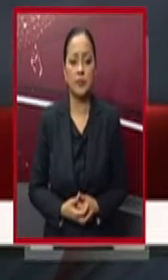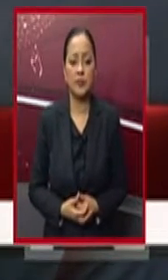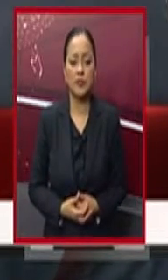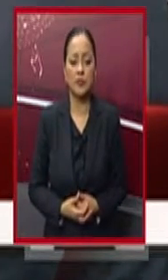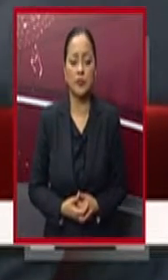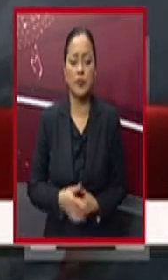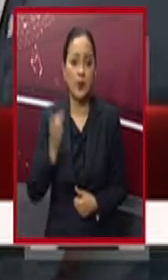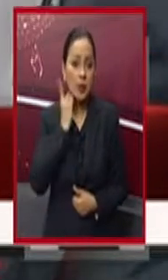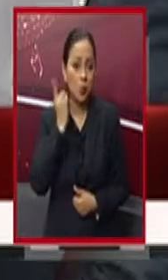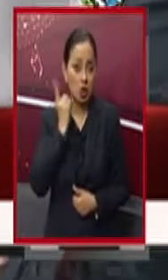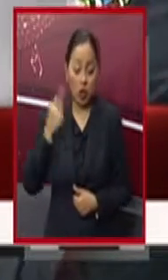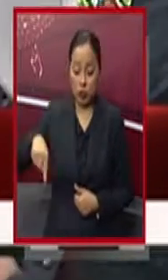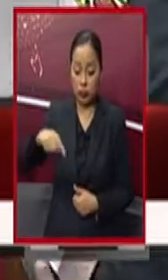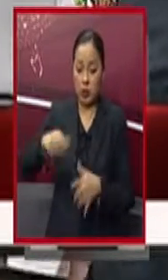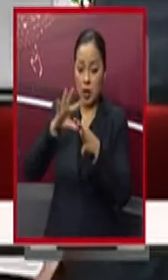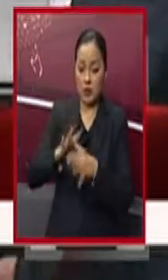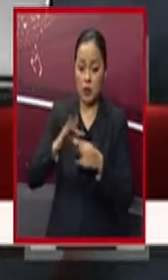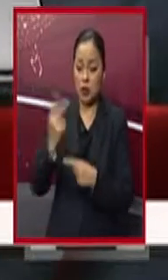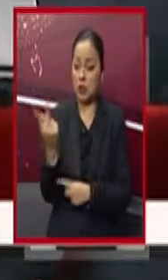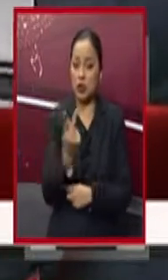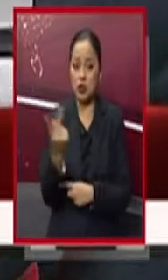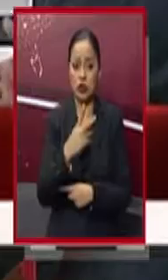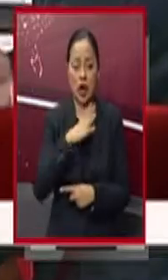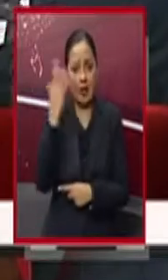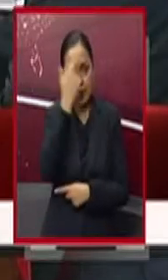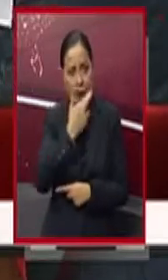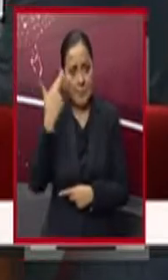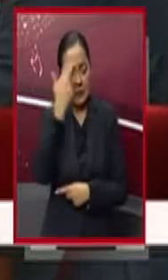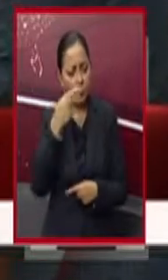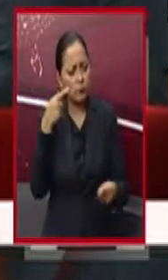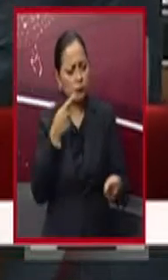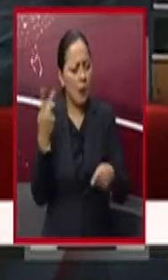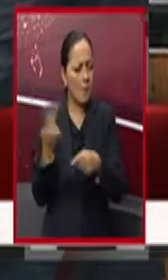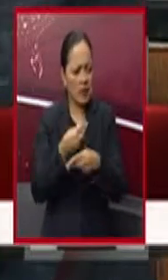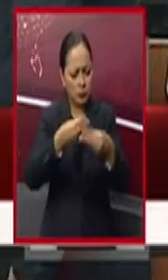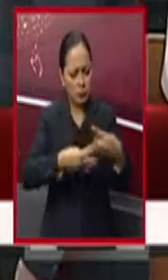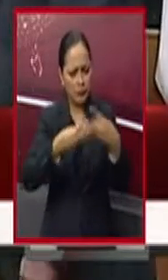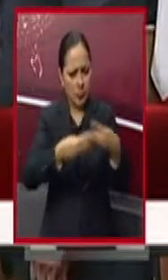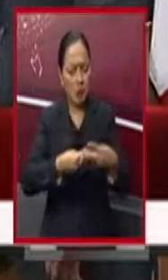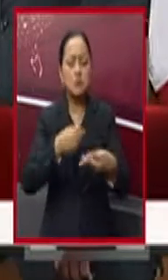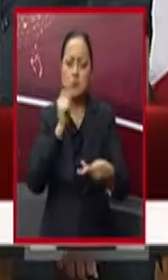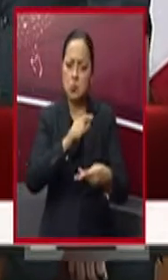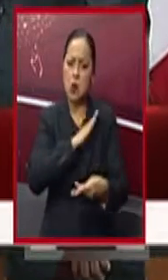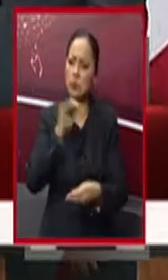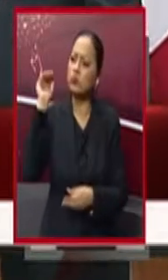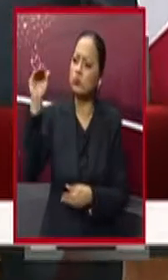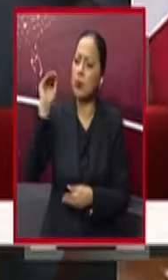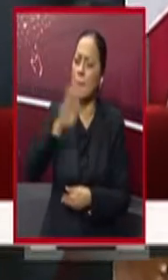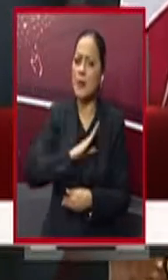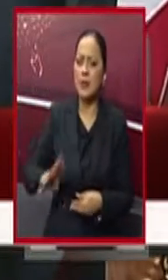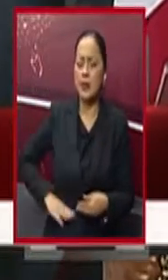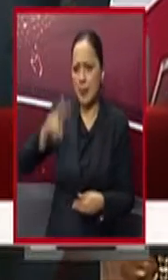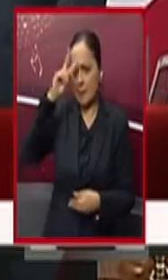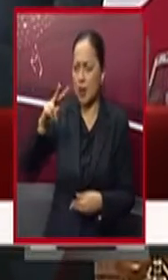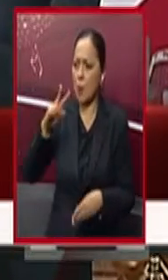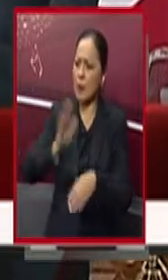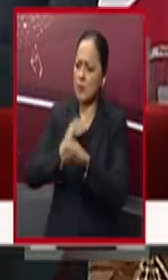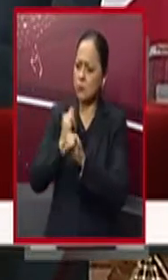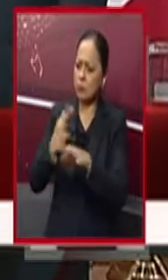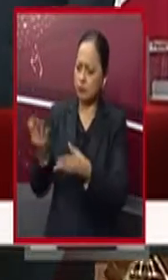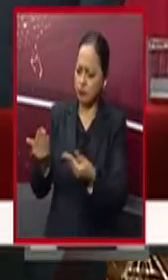El diputado explicó que cada una de las cámaras realizará el análisis del informe y podrá solicitar al presidente de la República ampliar la